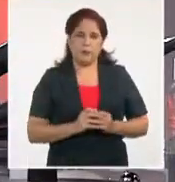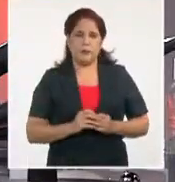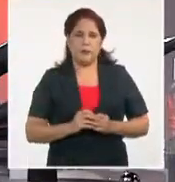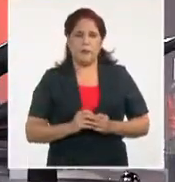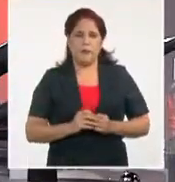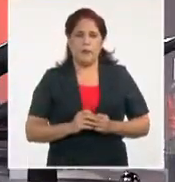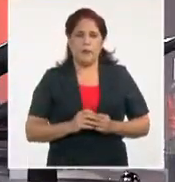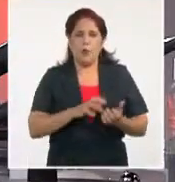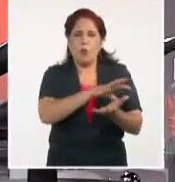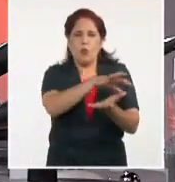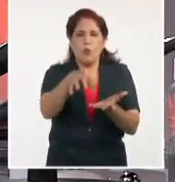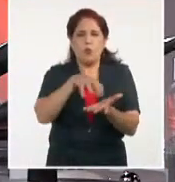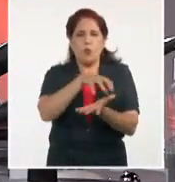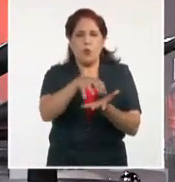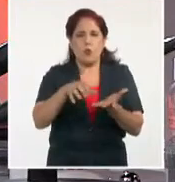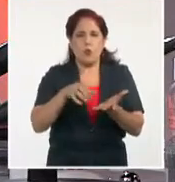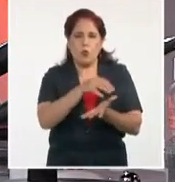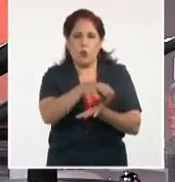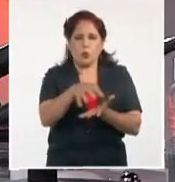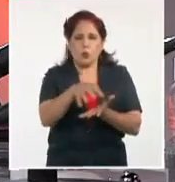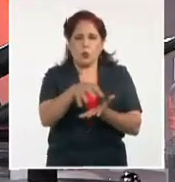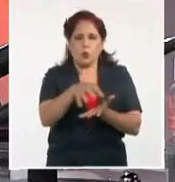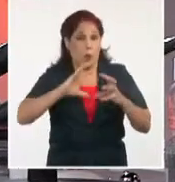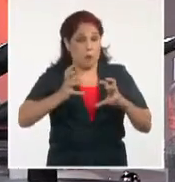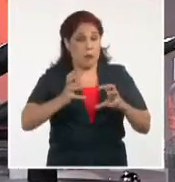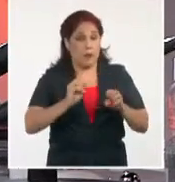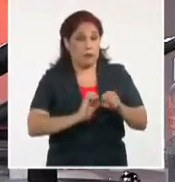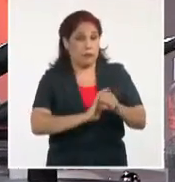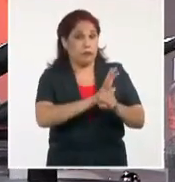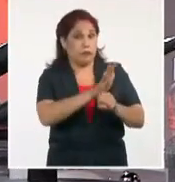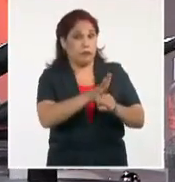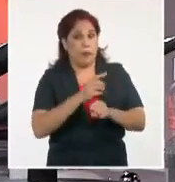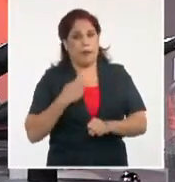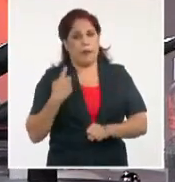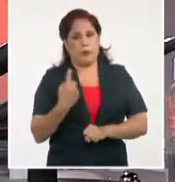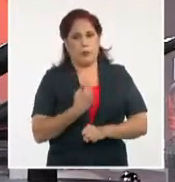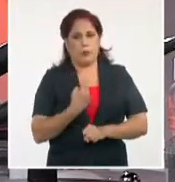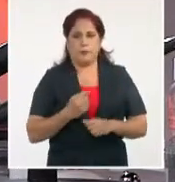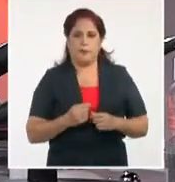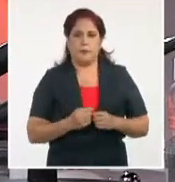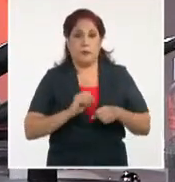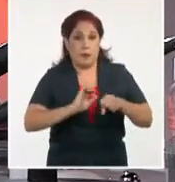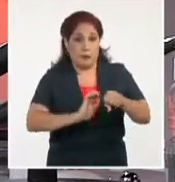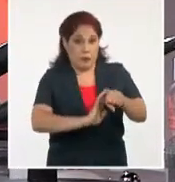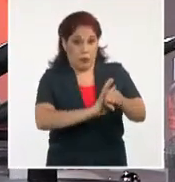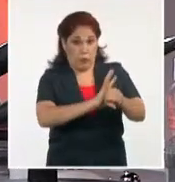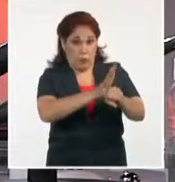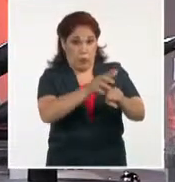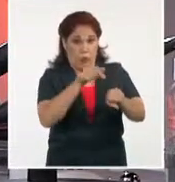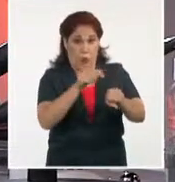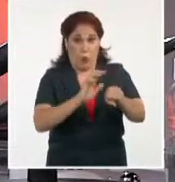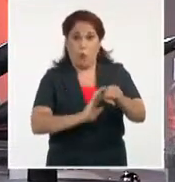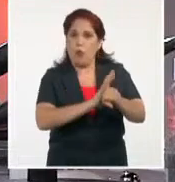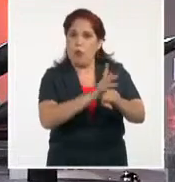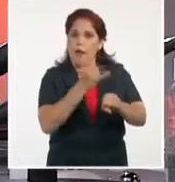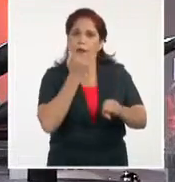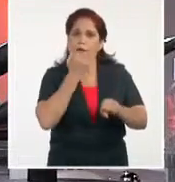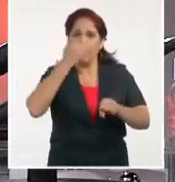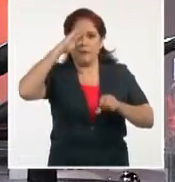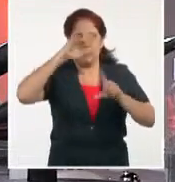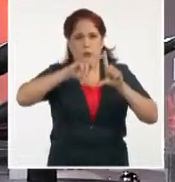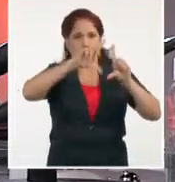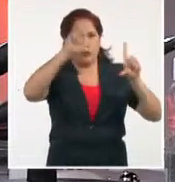tuvo lugar en un escenario bastante complicado para el país. La pandemia de la COVID-19